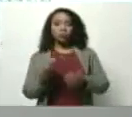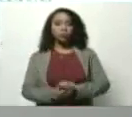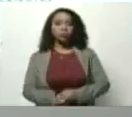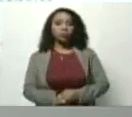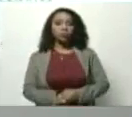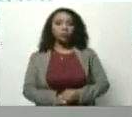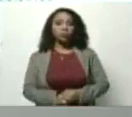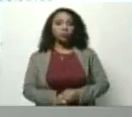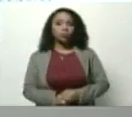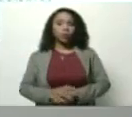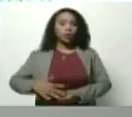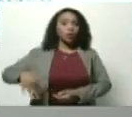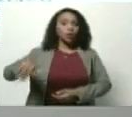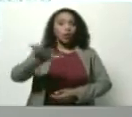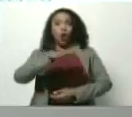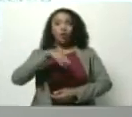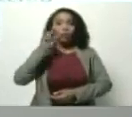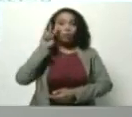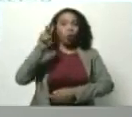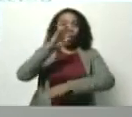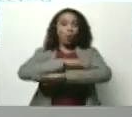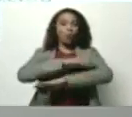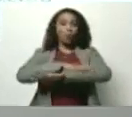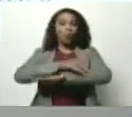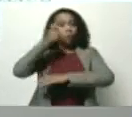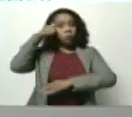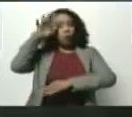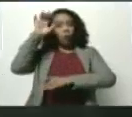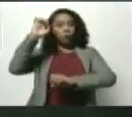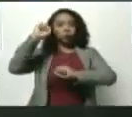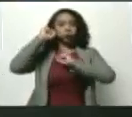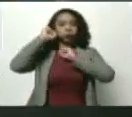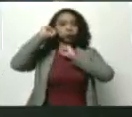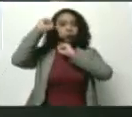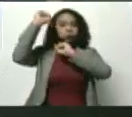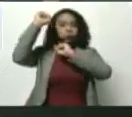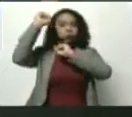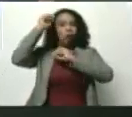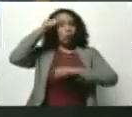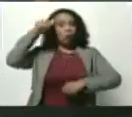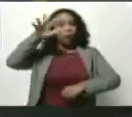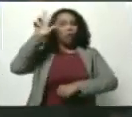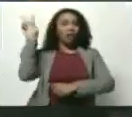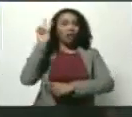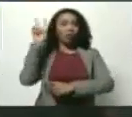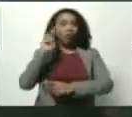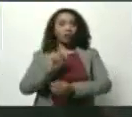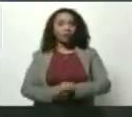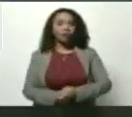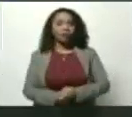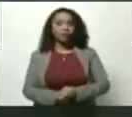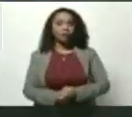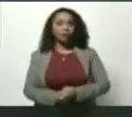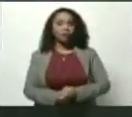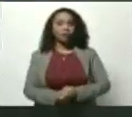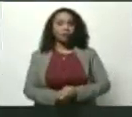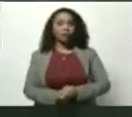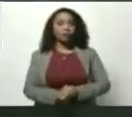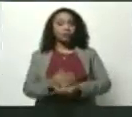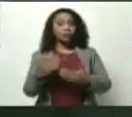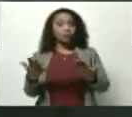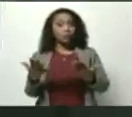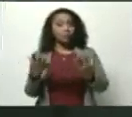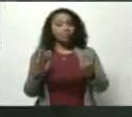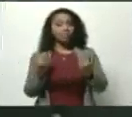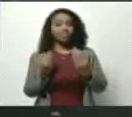todos hemos visto el comportamiento del pueblo heroico del pueblo venezolano y turismo y por